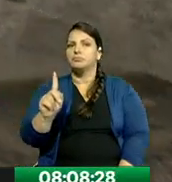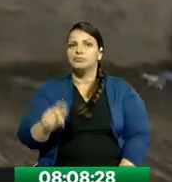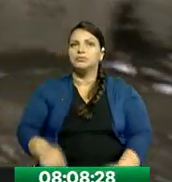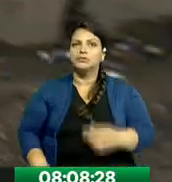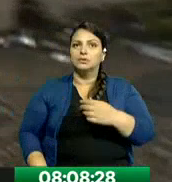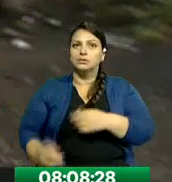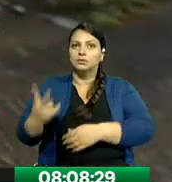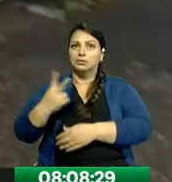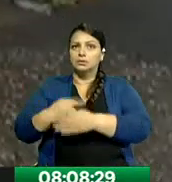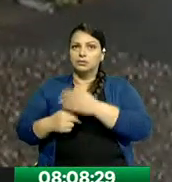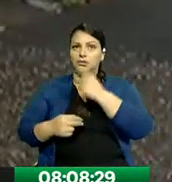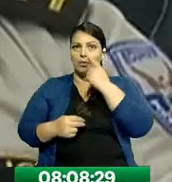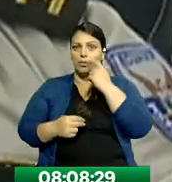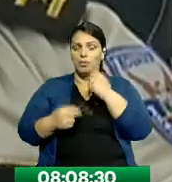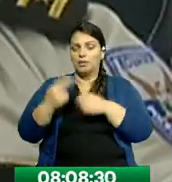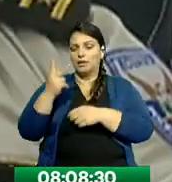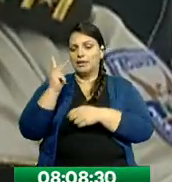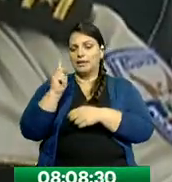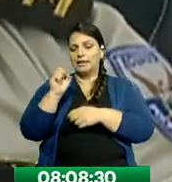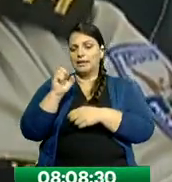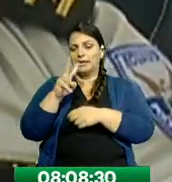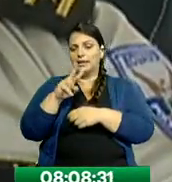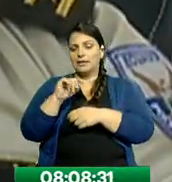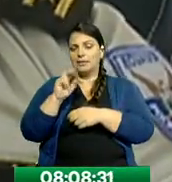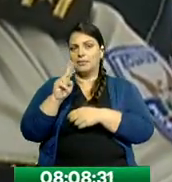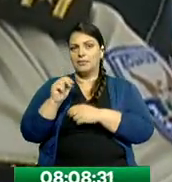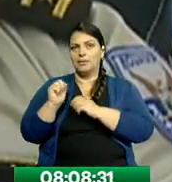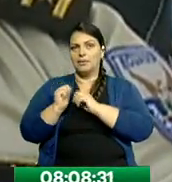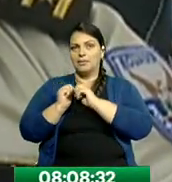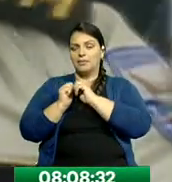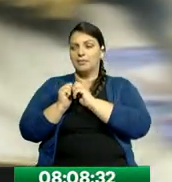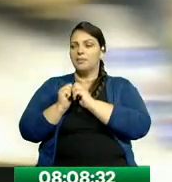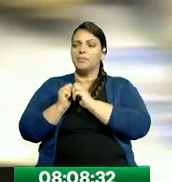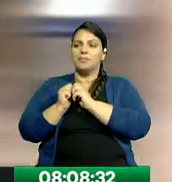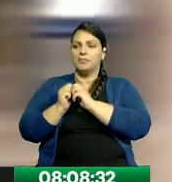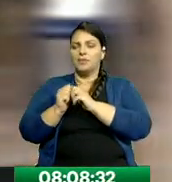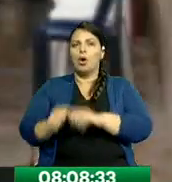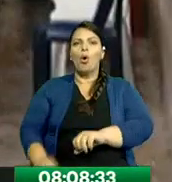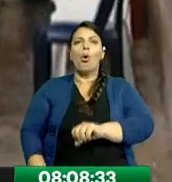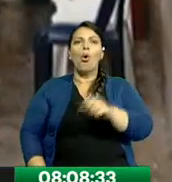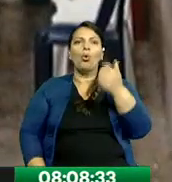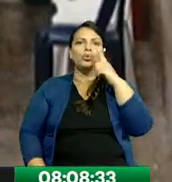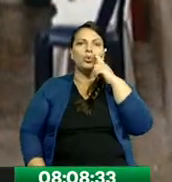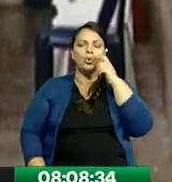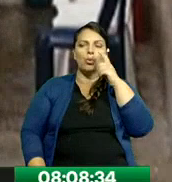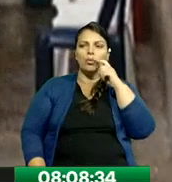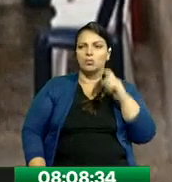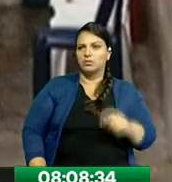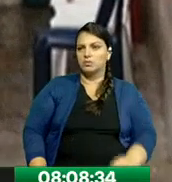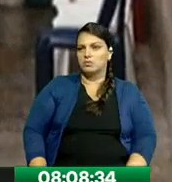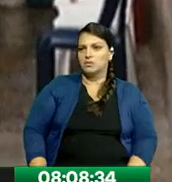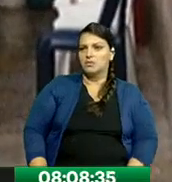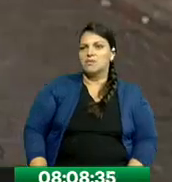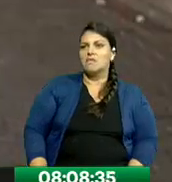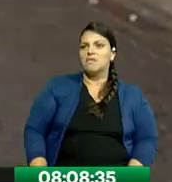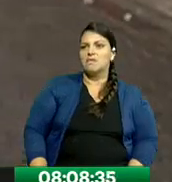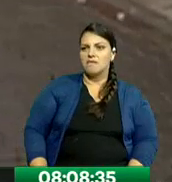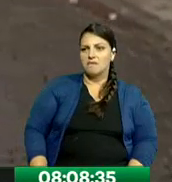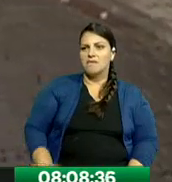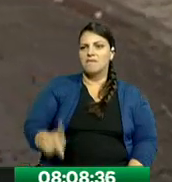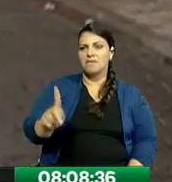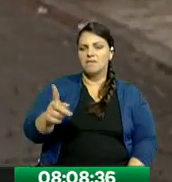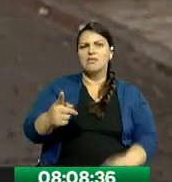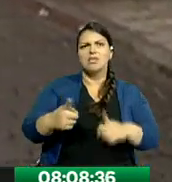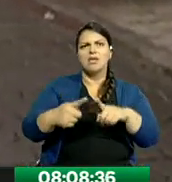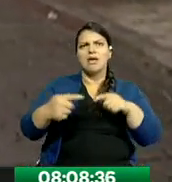victimario eran conocidos y también habían tenido una rencilla anteriormente. En el sector, los familiares prefirieron no pronunciar